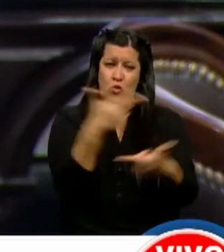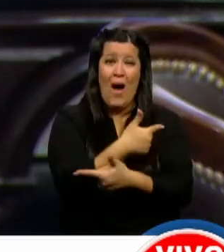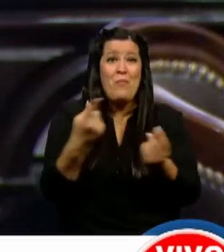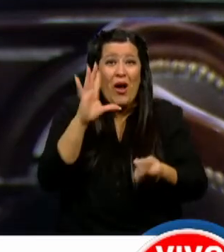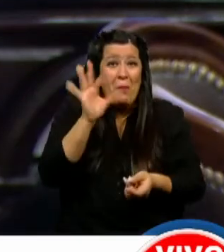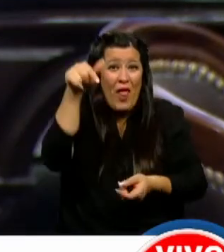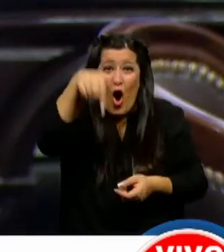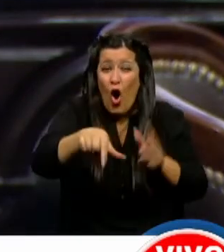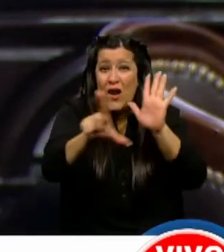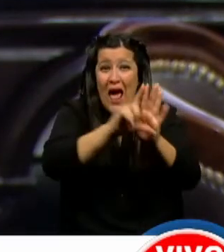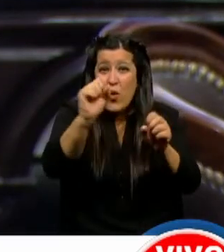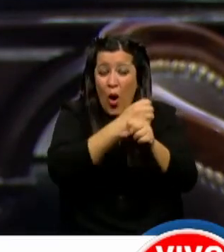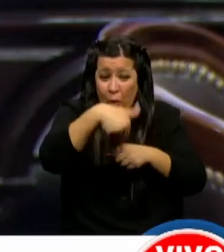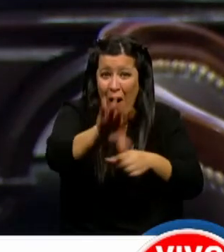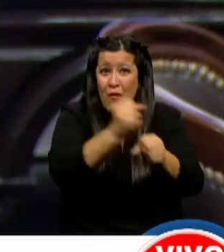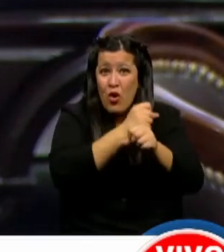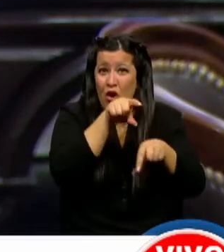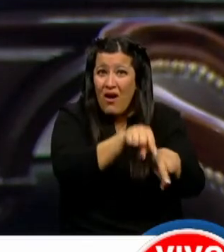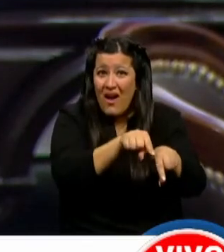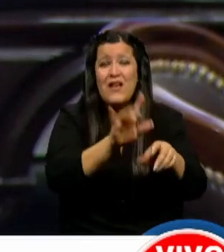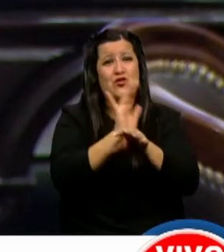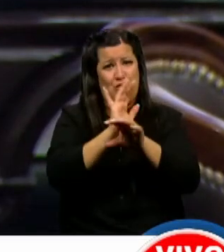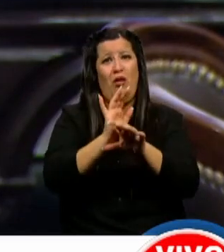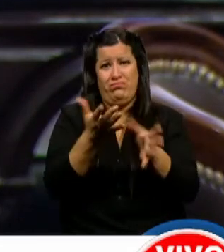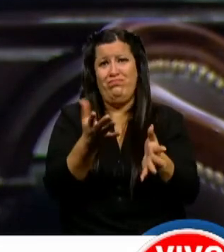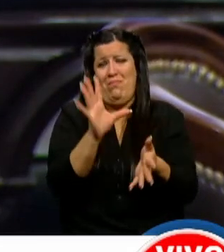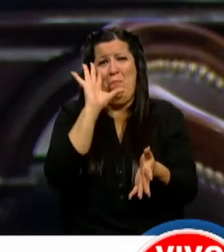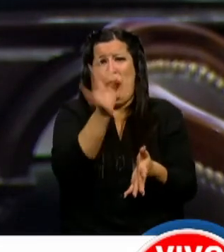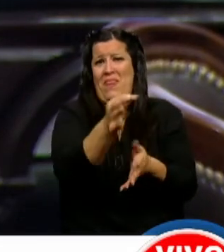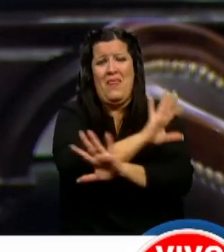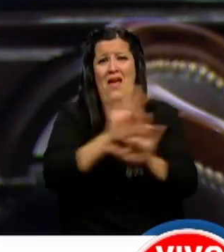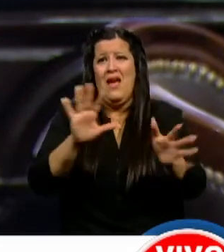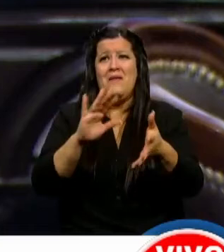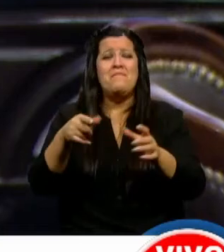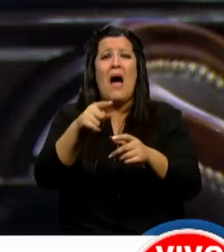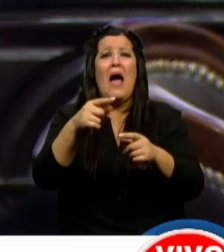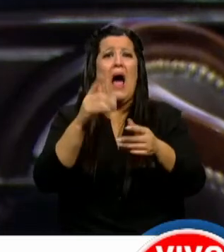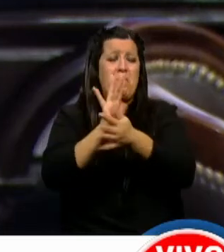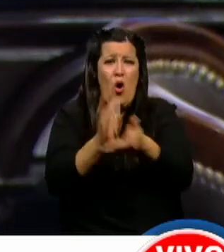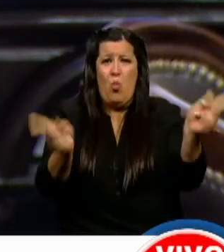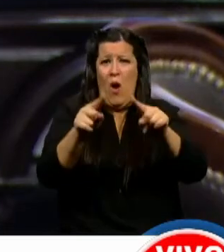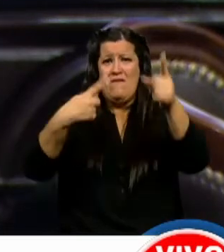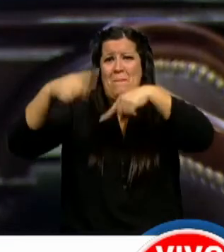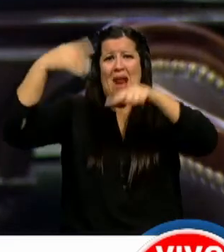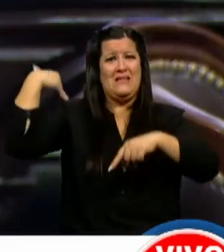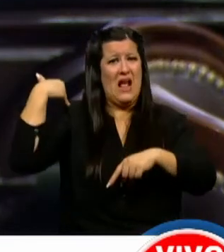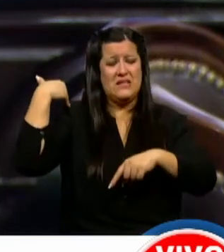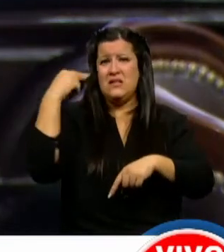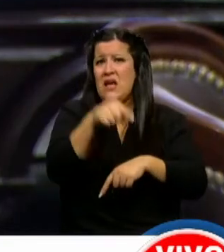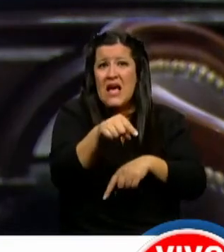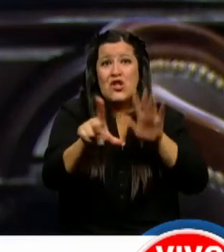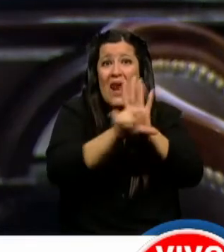están hoy votando, lo que están haciendo es dando una vuelta de página en la historia argentina para ir para atrás, para el retroceso,